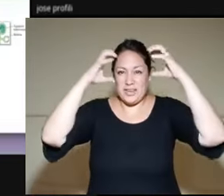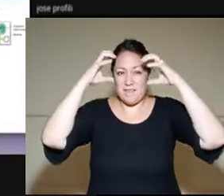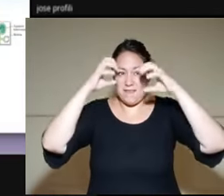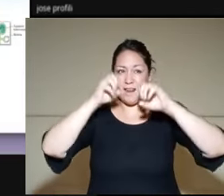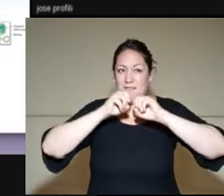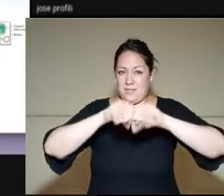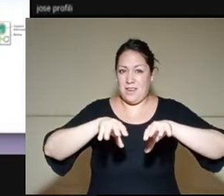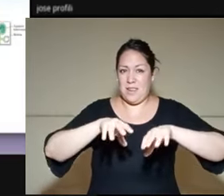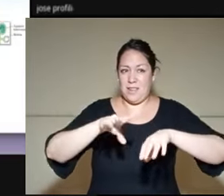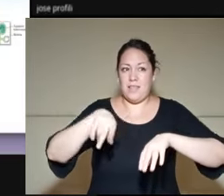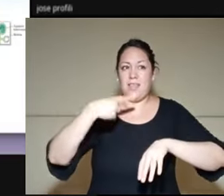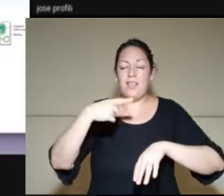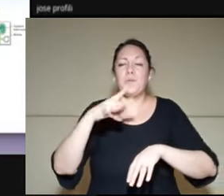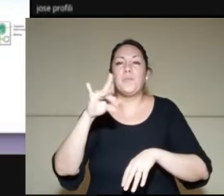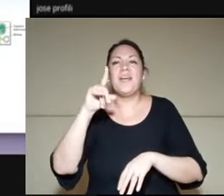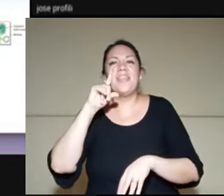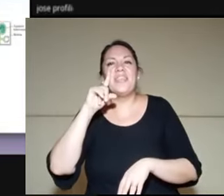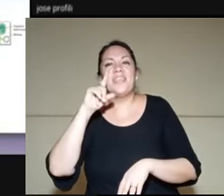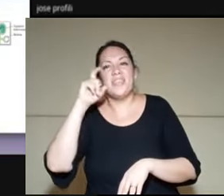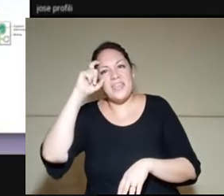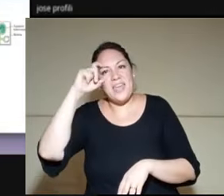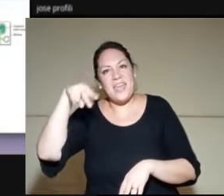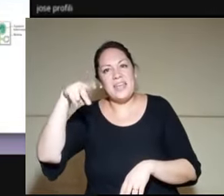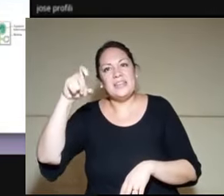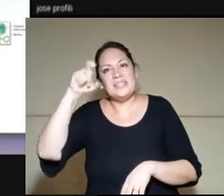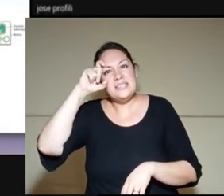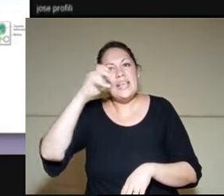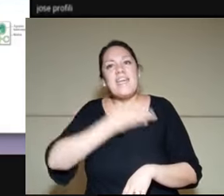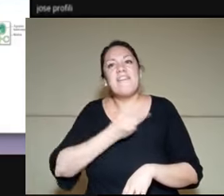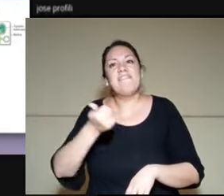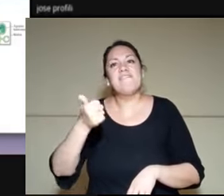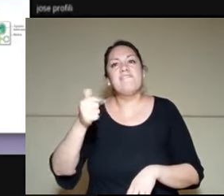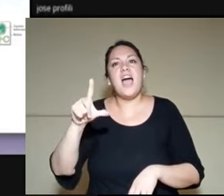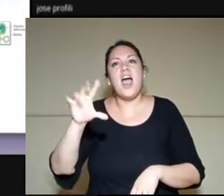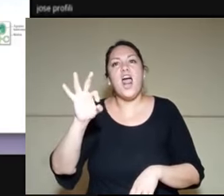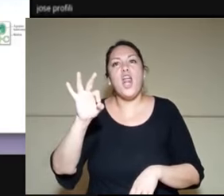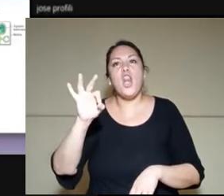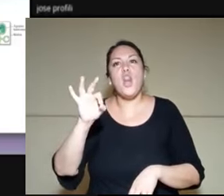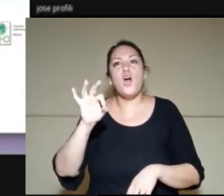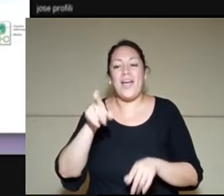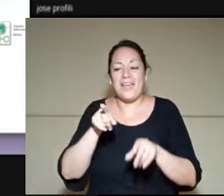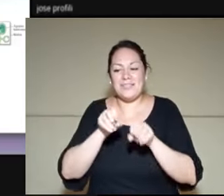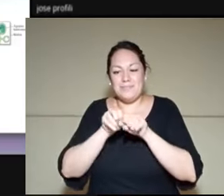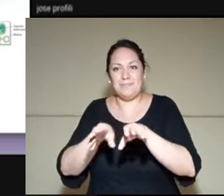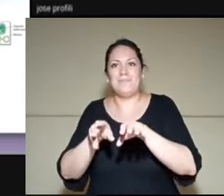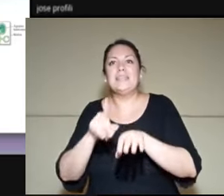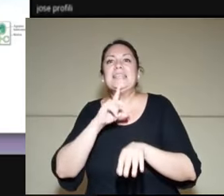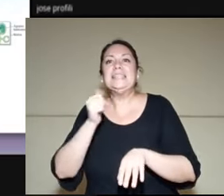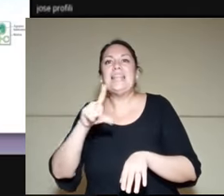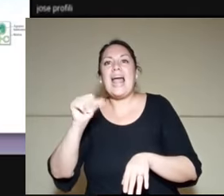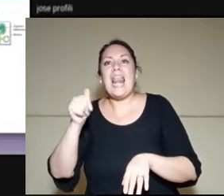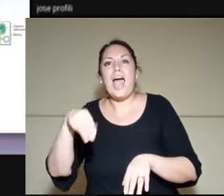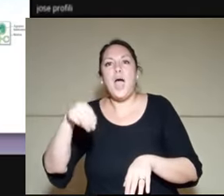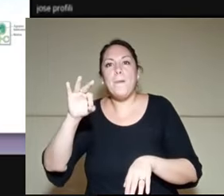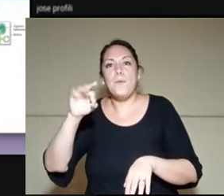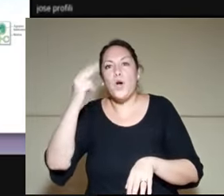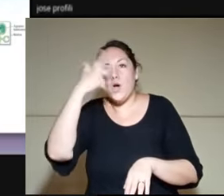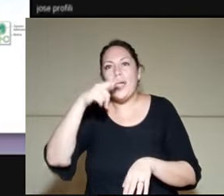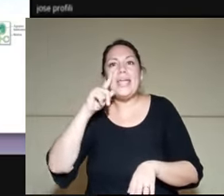Pero el prosencéfalo también va a dar origen al diencéfalo, que el diencéfalo es el que va a dar origen al tálamo y al